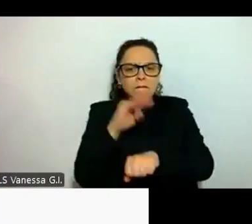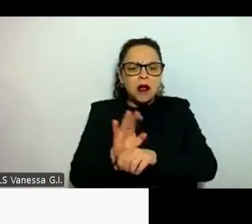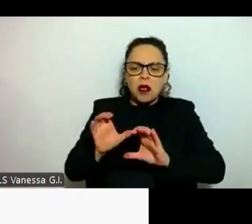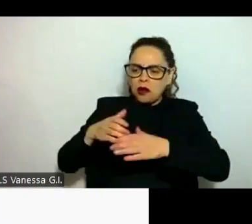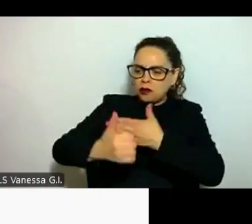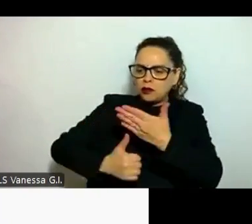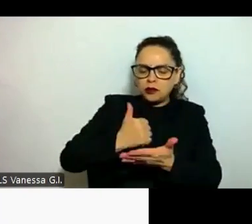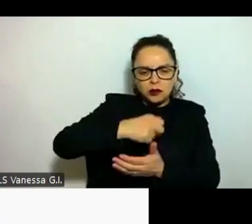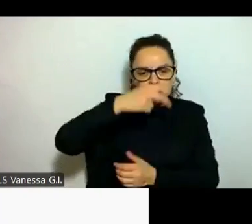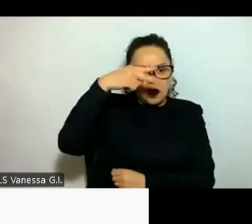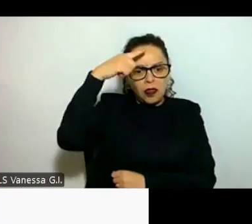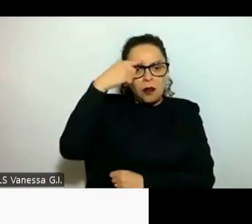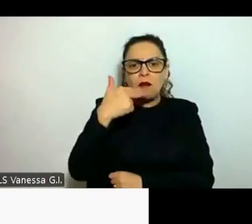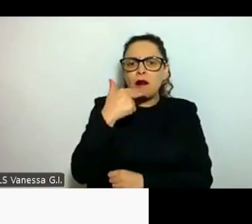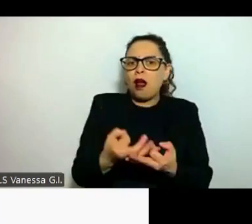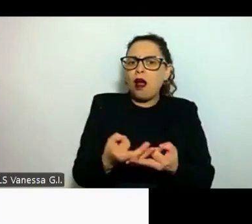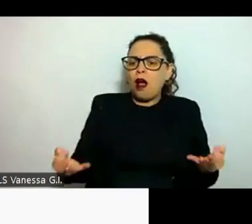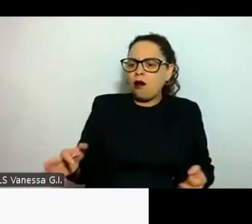ilegal.